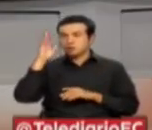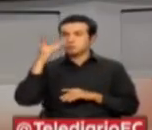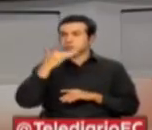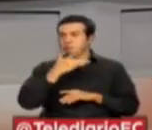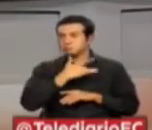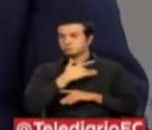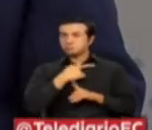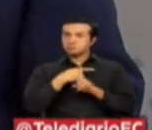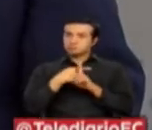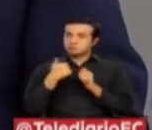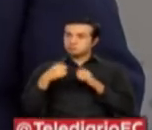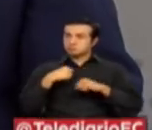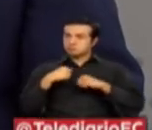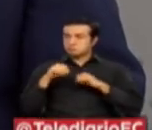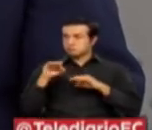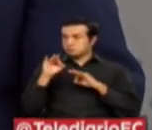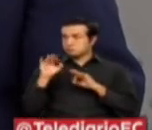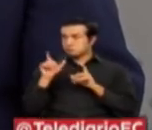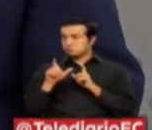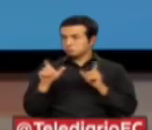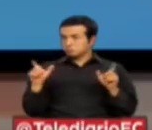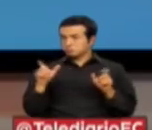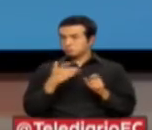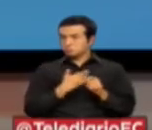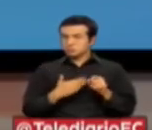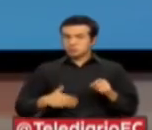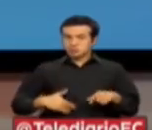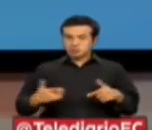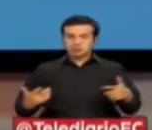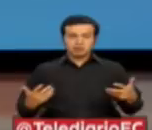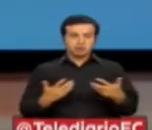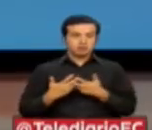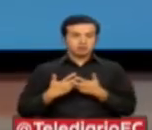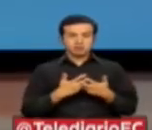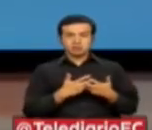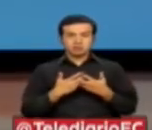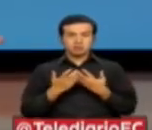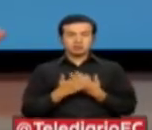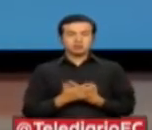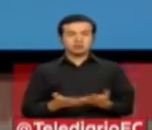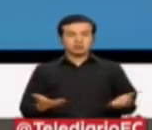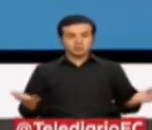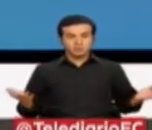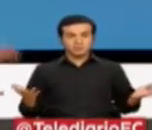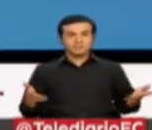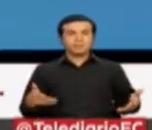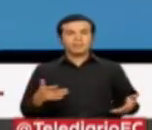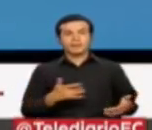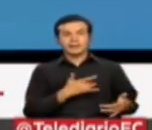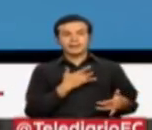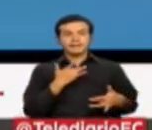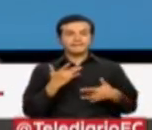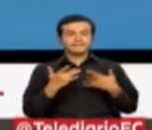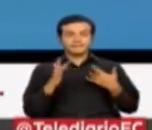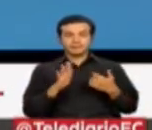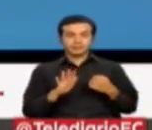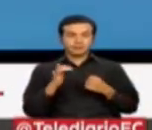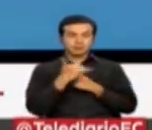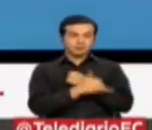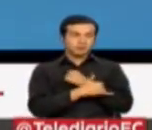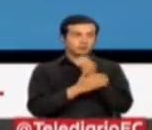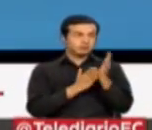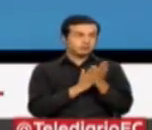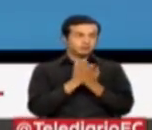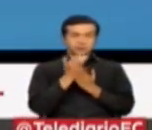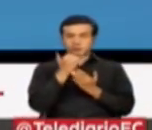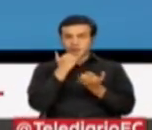muy buena la gestión del presidente Moreno. Bueno, se conecta en la medida en que el indicador este de cómo se percibe que está el país por el camino correcto